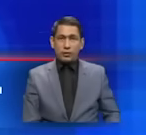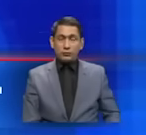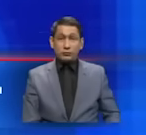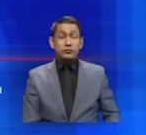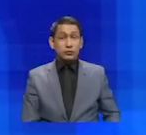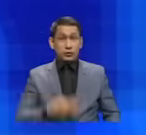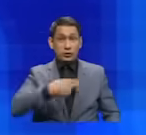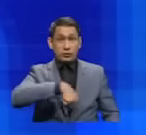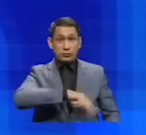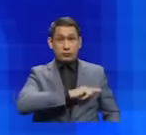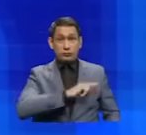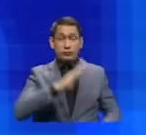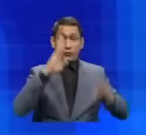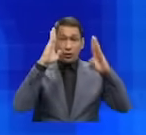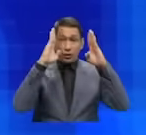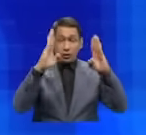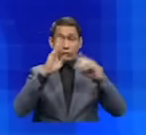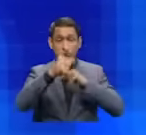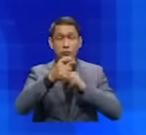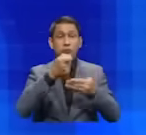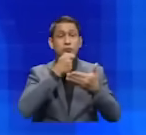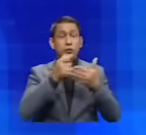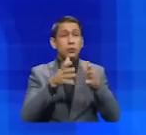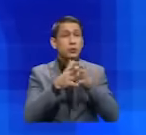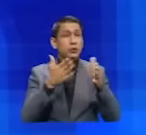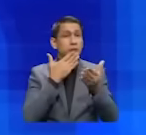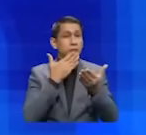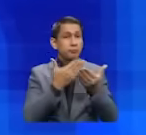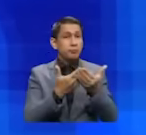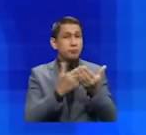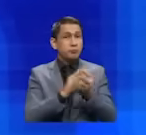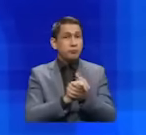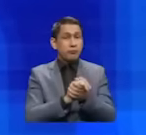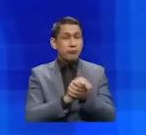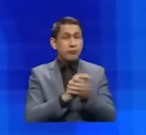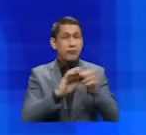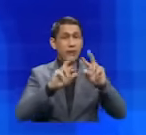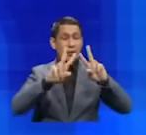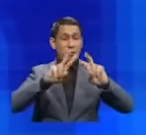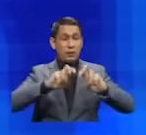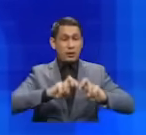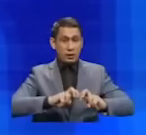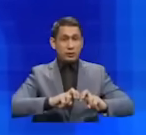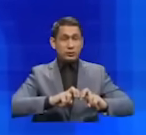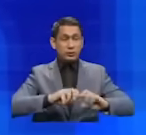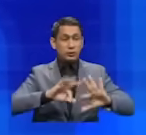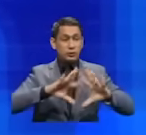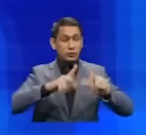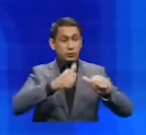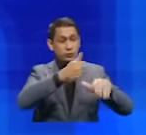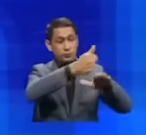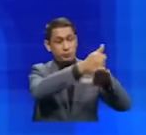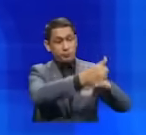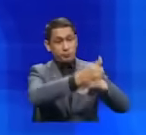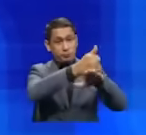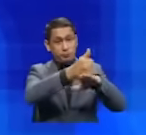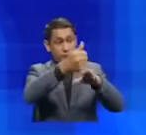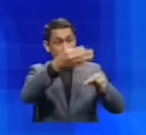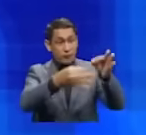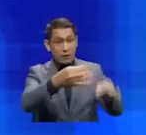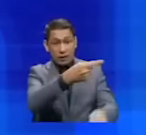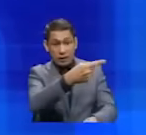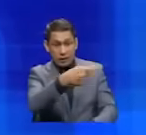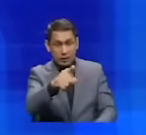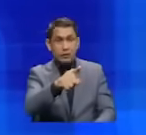Seguiremos el tema de cerca, Daniel. Muchísimas gracias. Y en el caso Purga, se establece que los jueces investigados